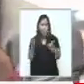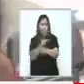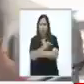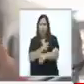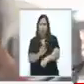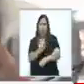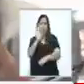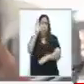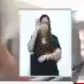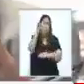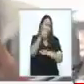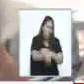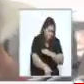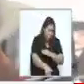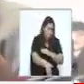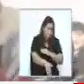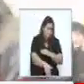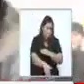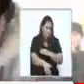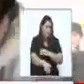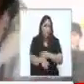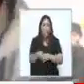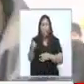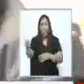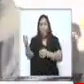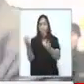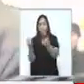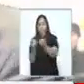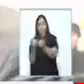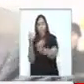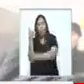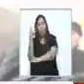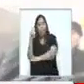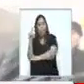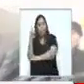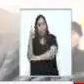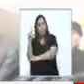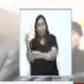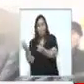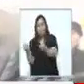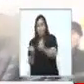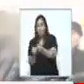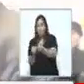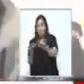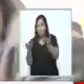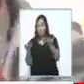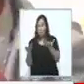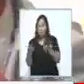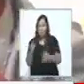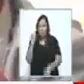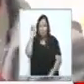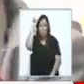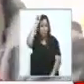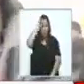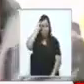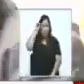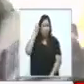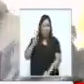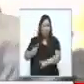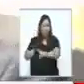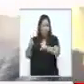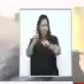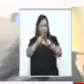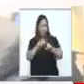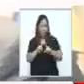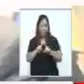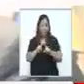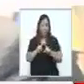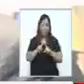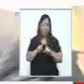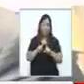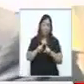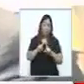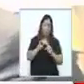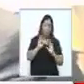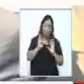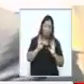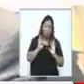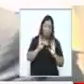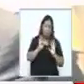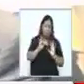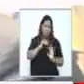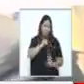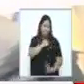espera a los bolivianos. Lamentamos opiniones disonantes de liliputenses